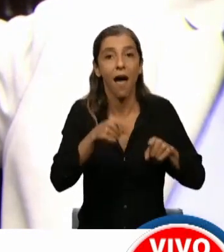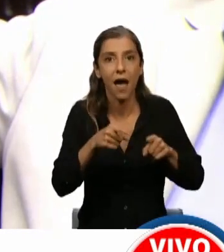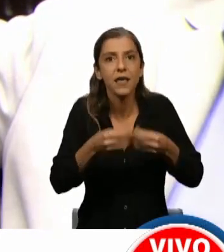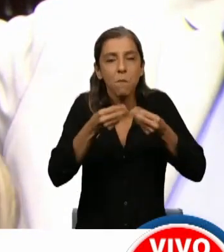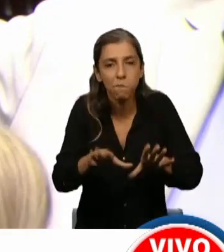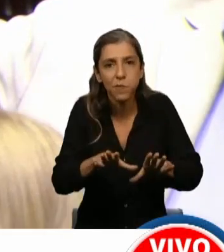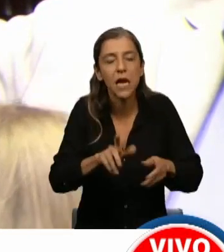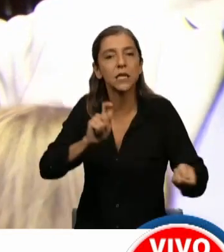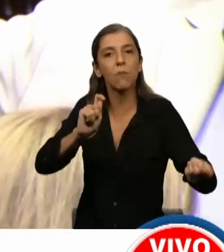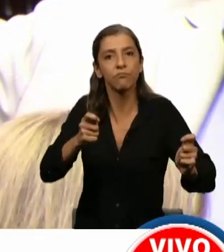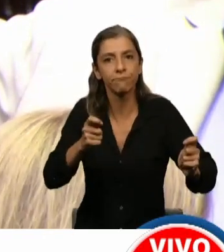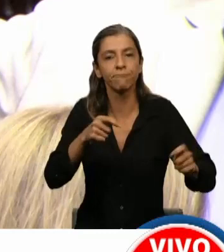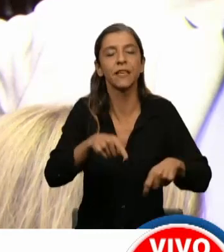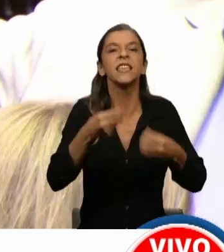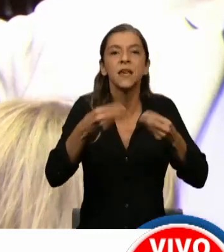Néstor Kirchner